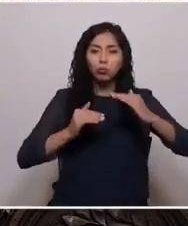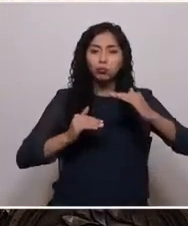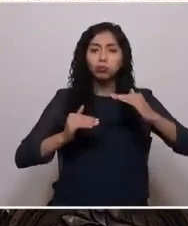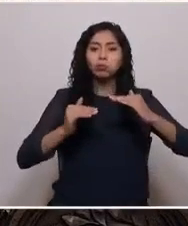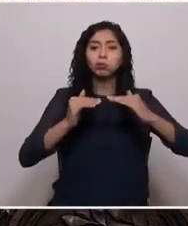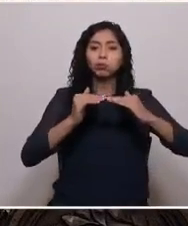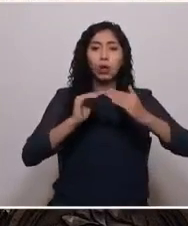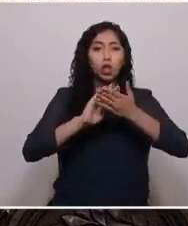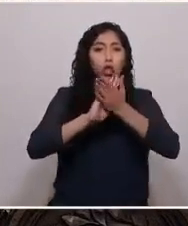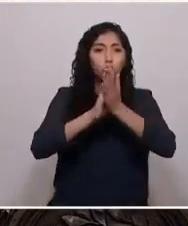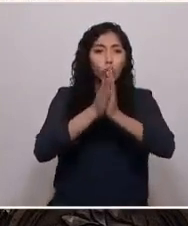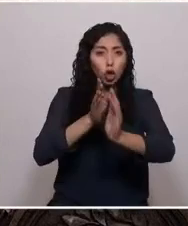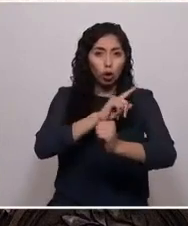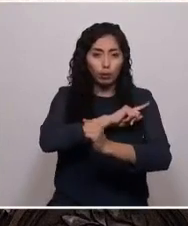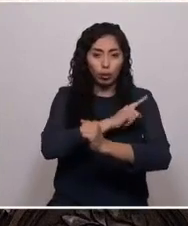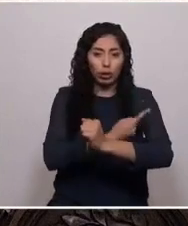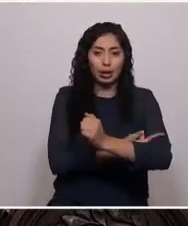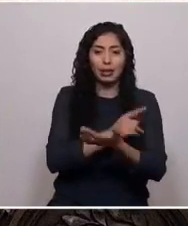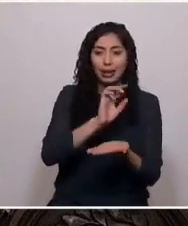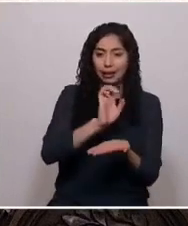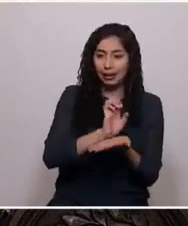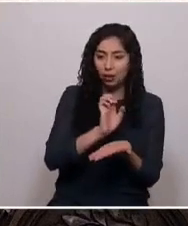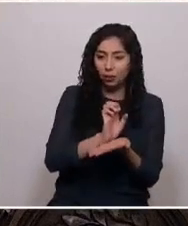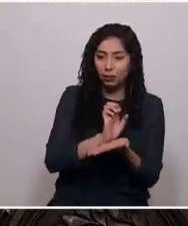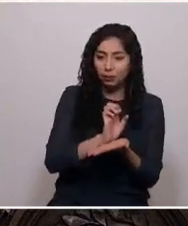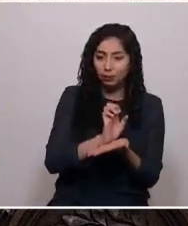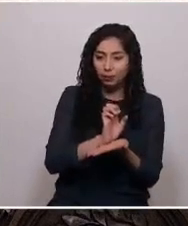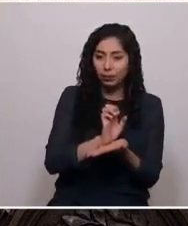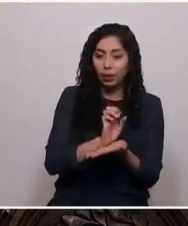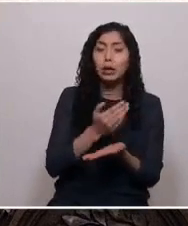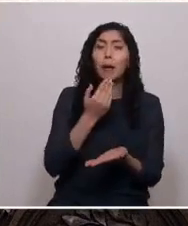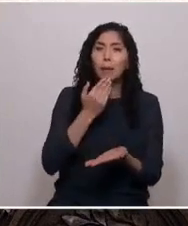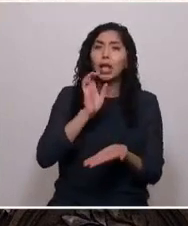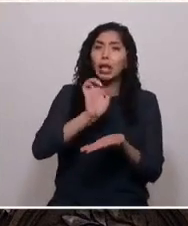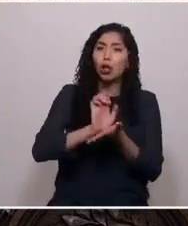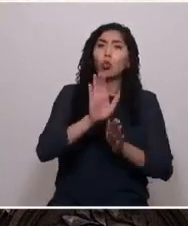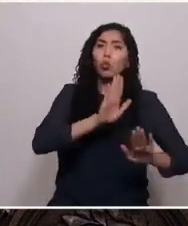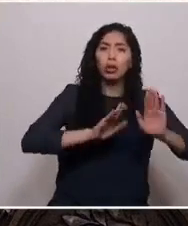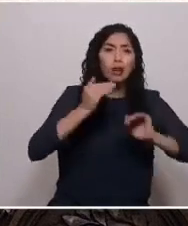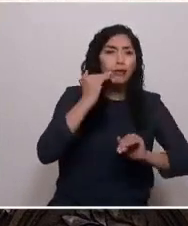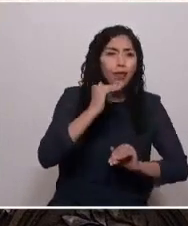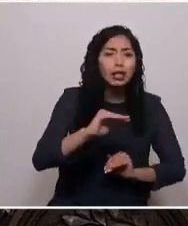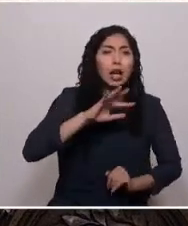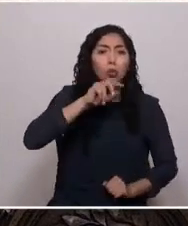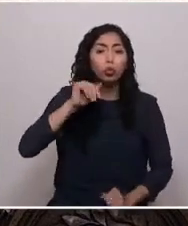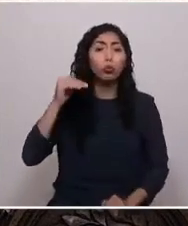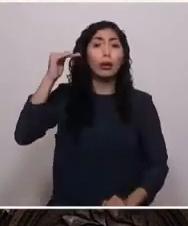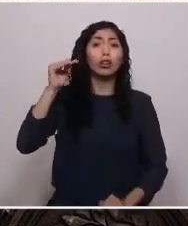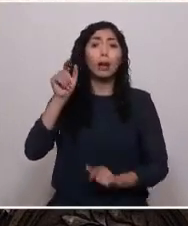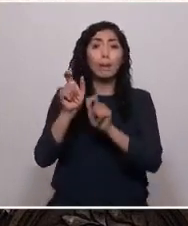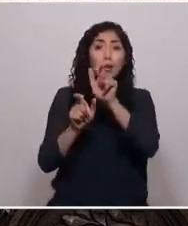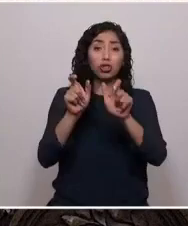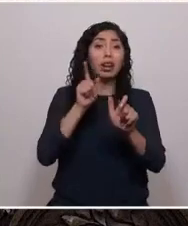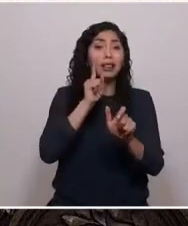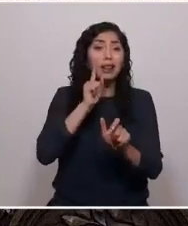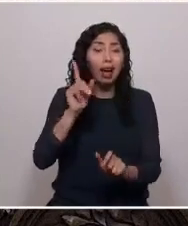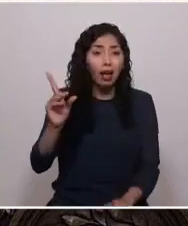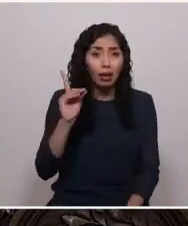Estado. El Estado tendrá el deber de proteger la infancia, a los adultos mayores y a toda persona que tenga algún tipo de